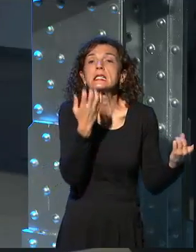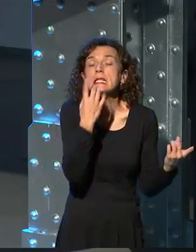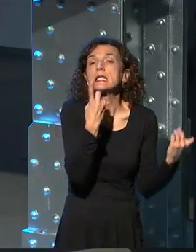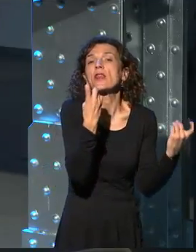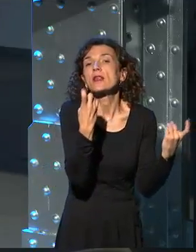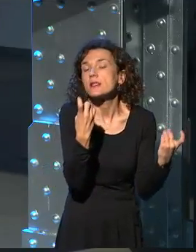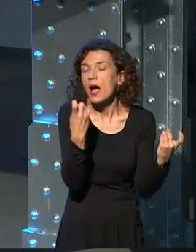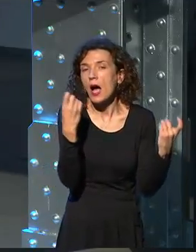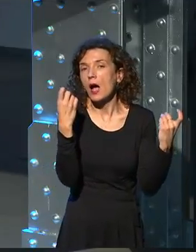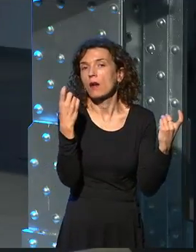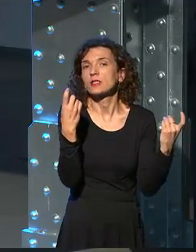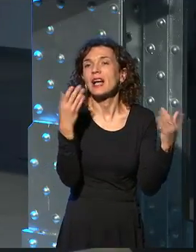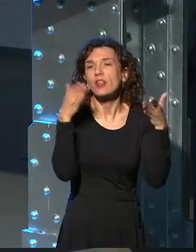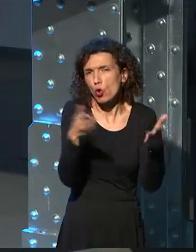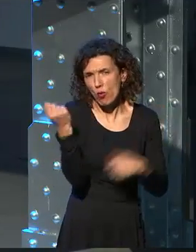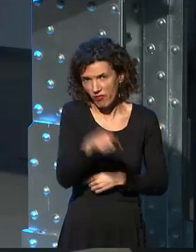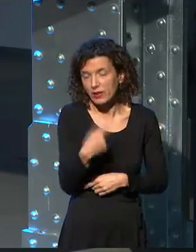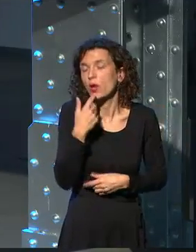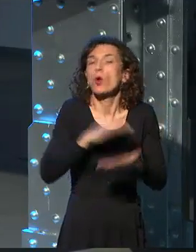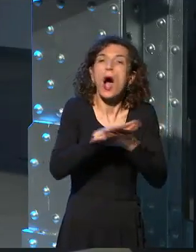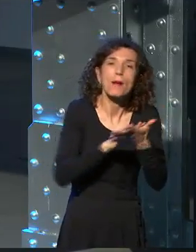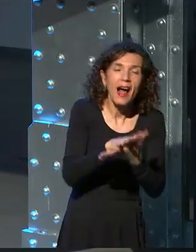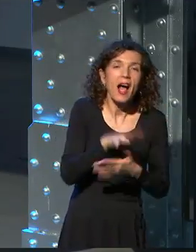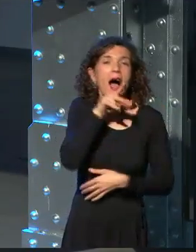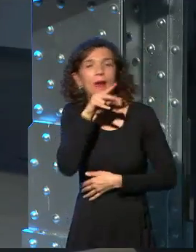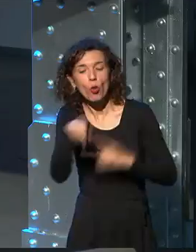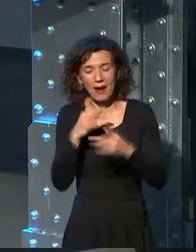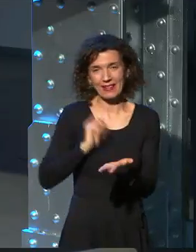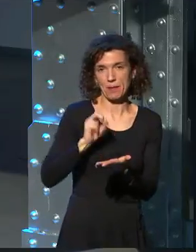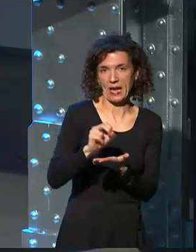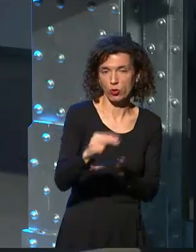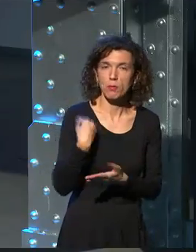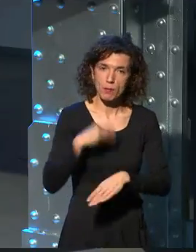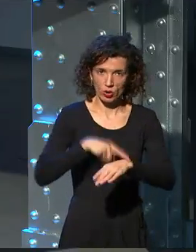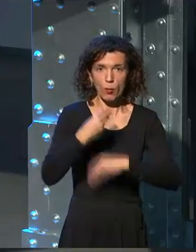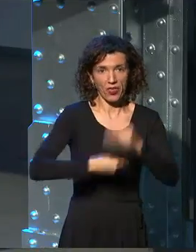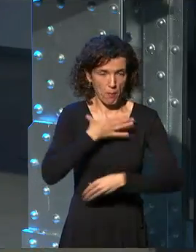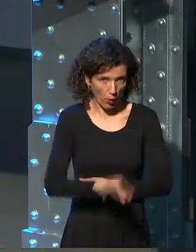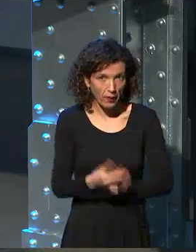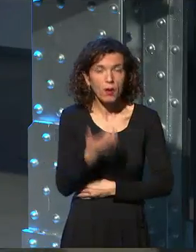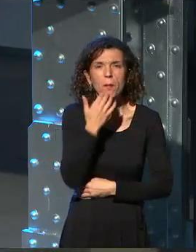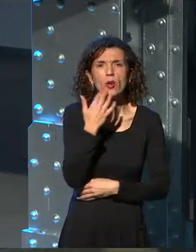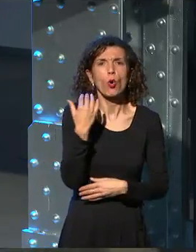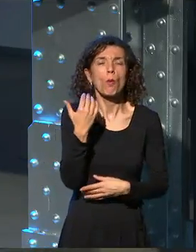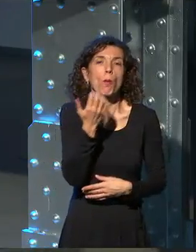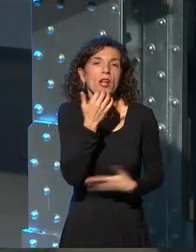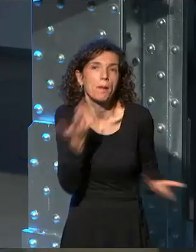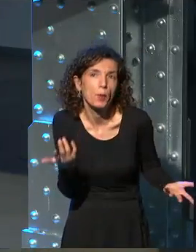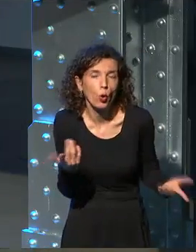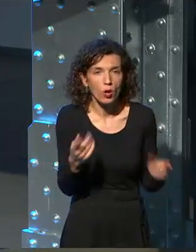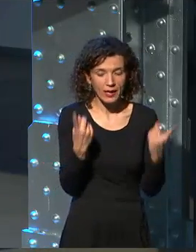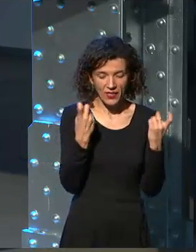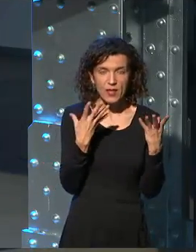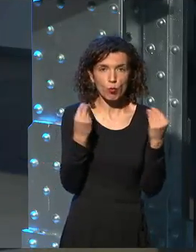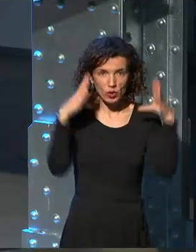nuestra atención. Si estamos hablando y caminando al mismo tiempo, son cosas que podemos hacer a la vez, pero algo que pueda